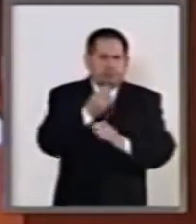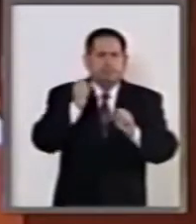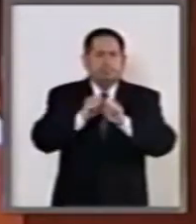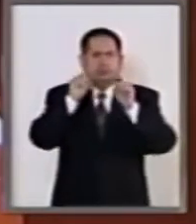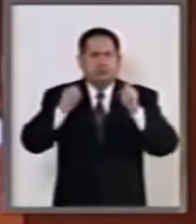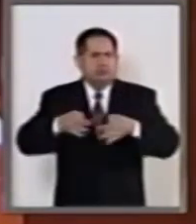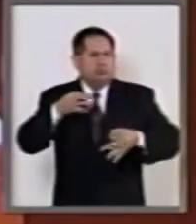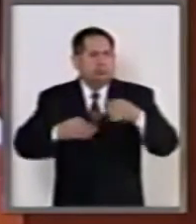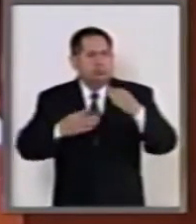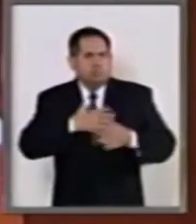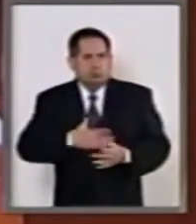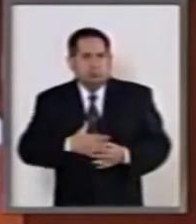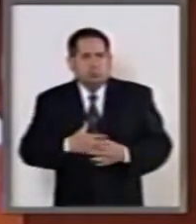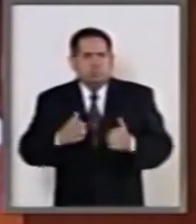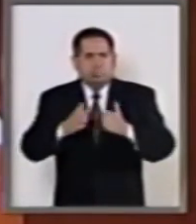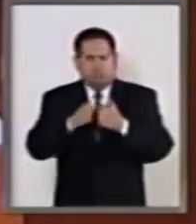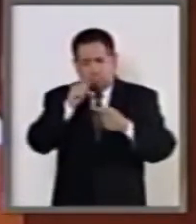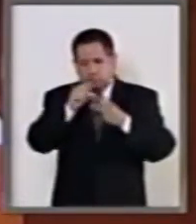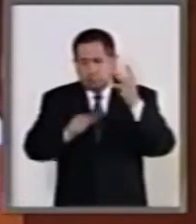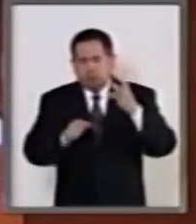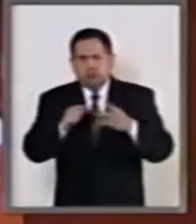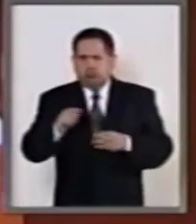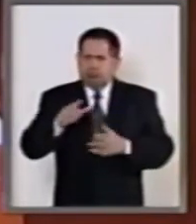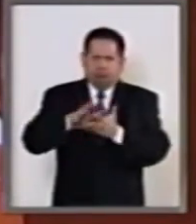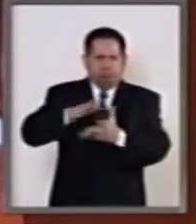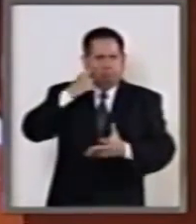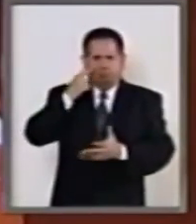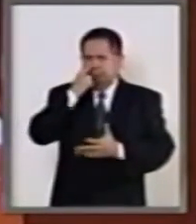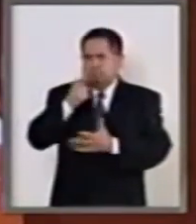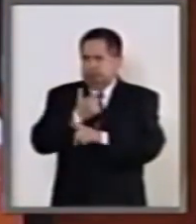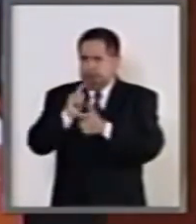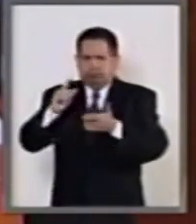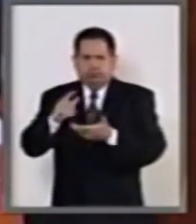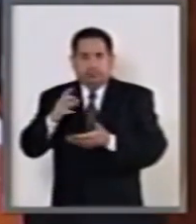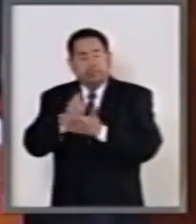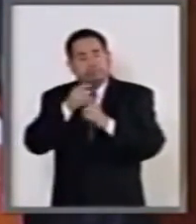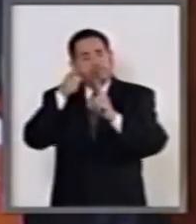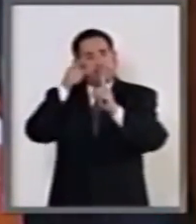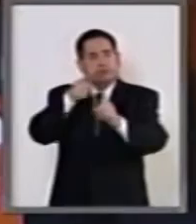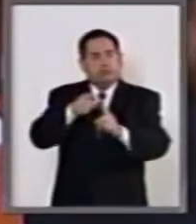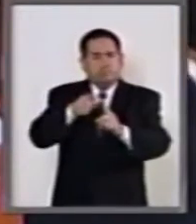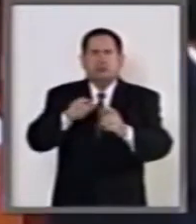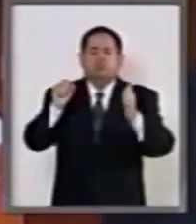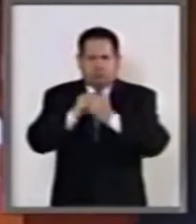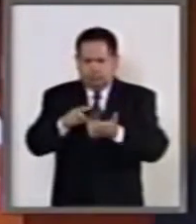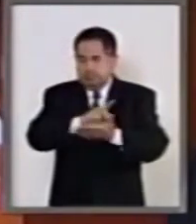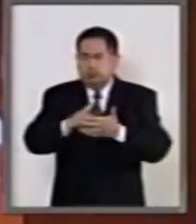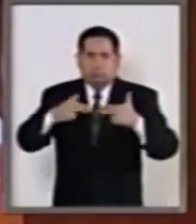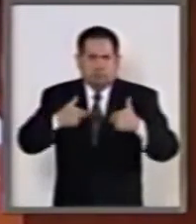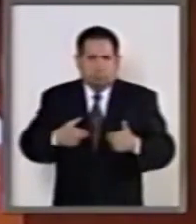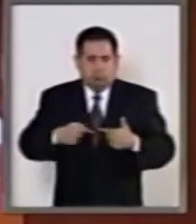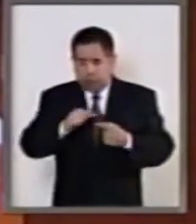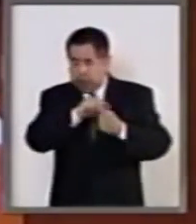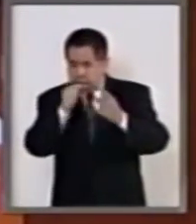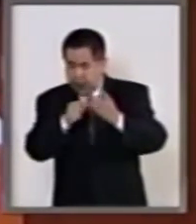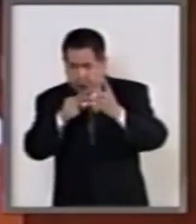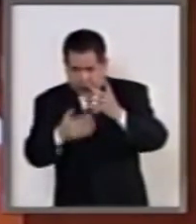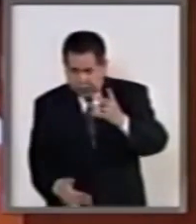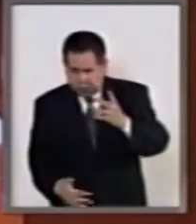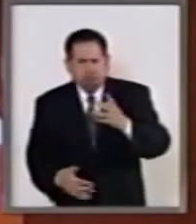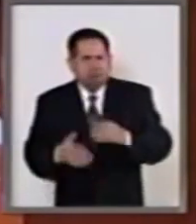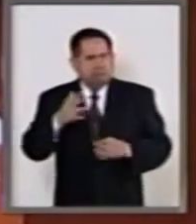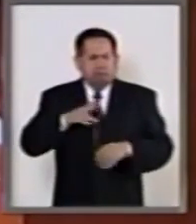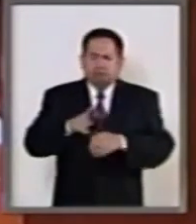de justicia como uno democrático y con perspectiva de derechos humanos. Por lo demás, reitero,